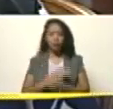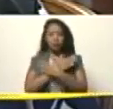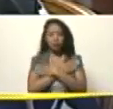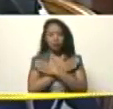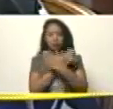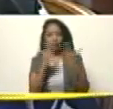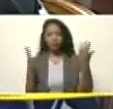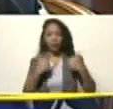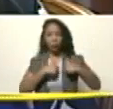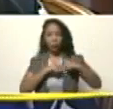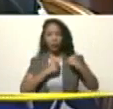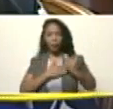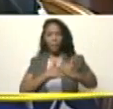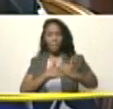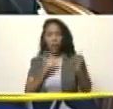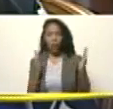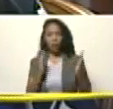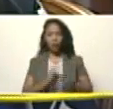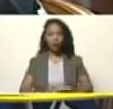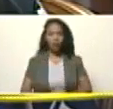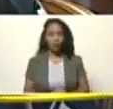nuestro corazón.